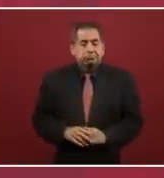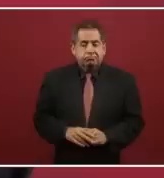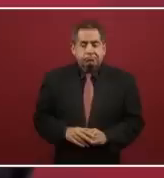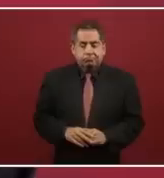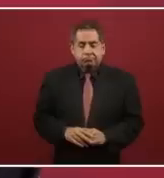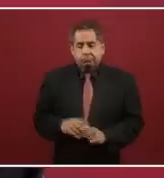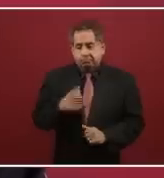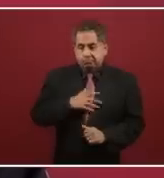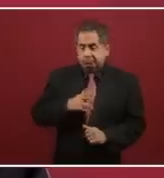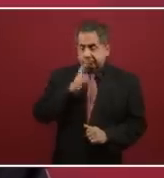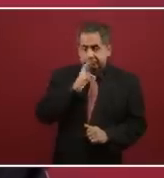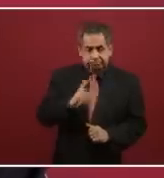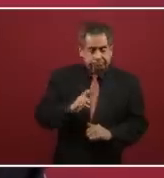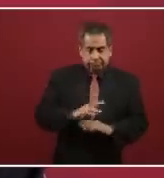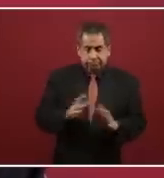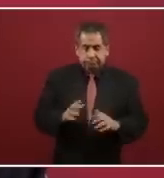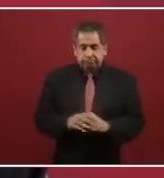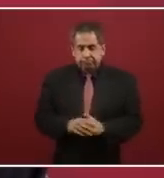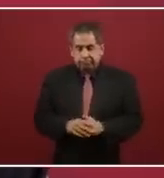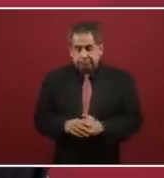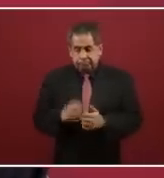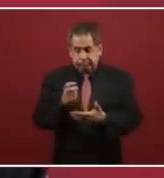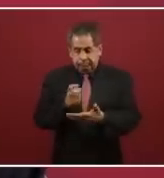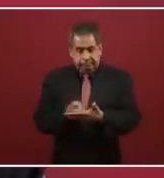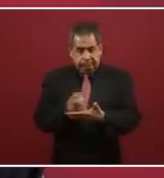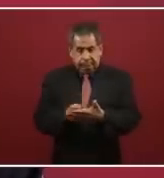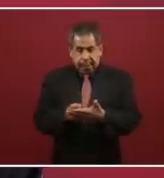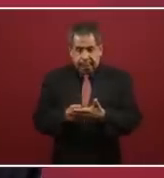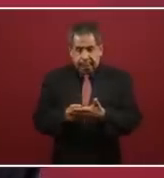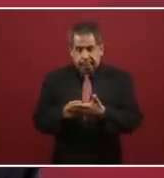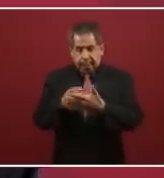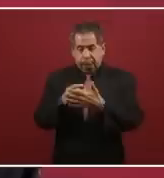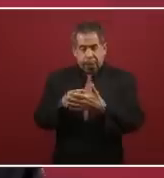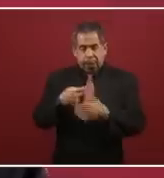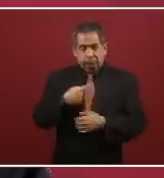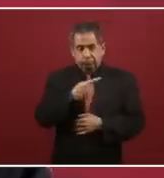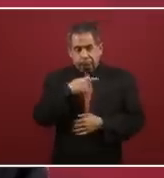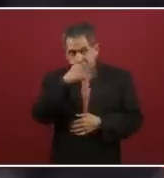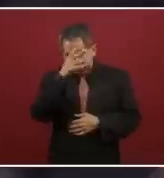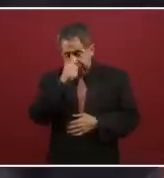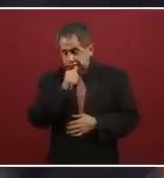la respuesta es: eso no está acordado,